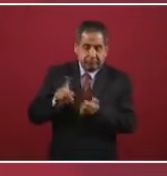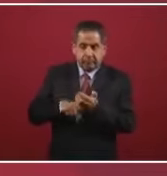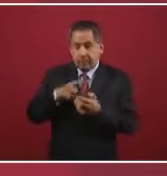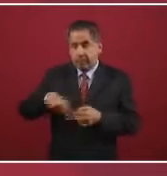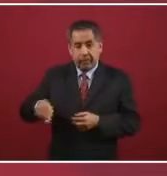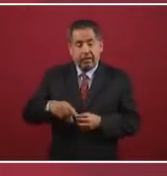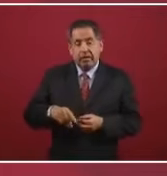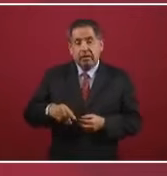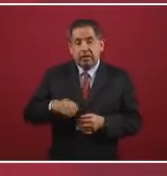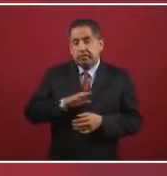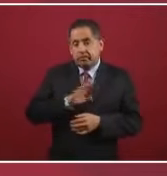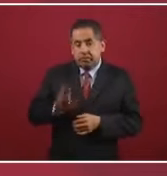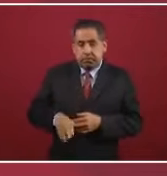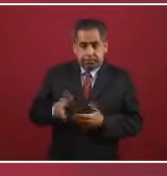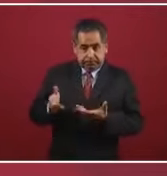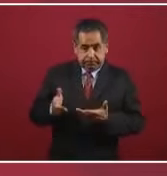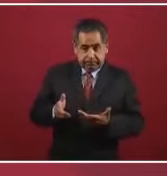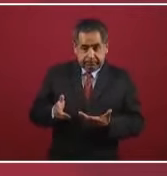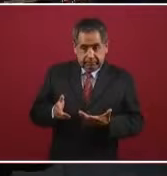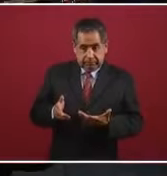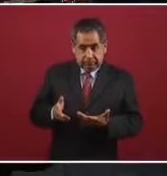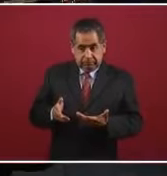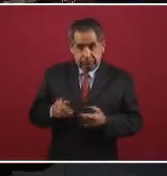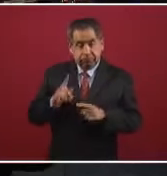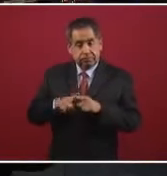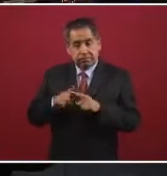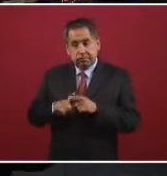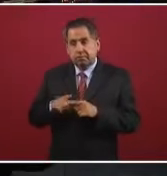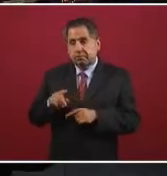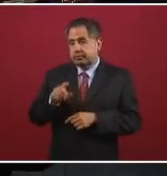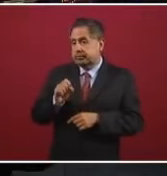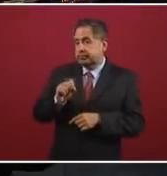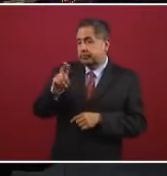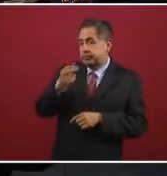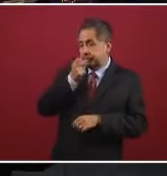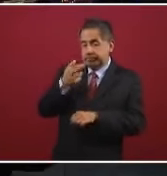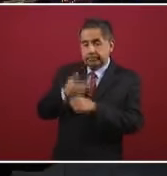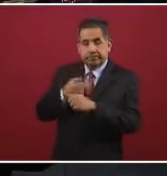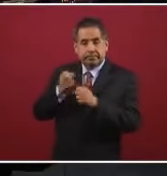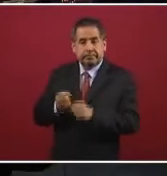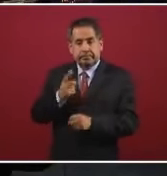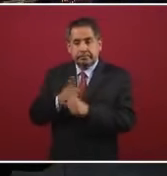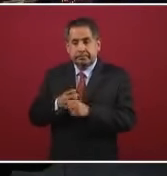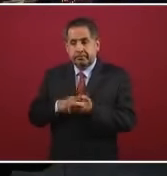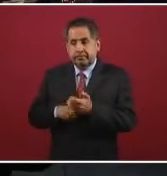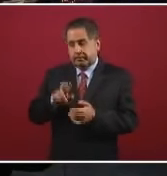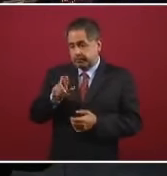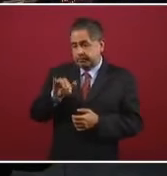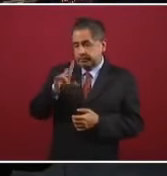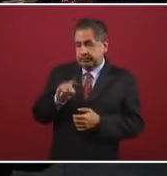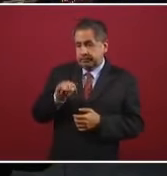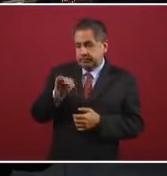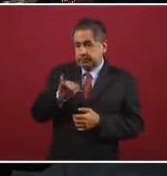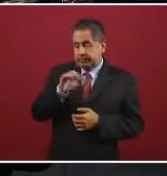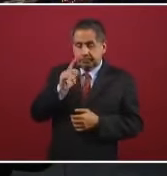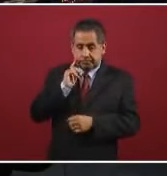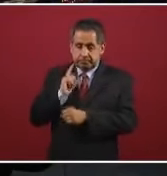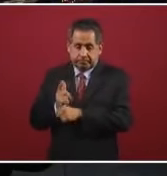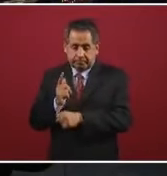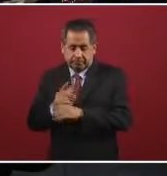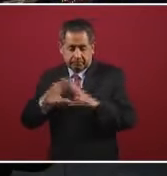ellos. Con la intervención del subsecretario de Seguridad, Ricardo Mejía, se han